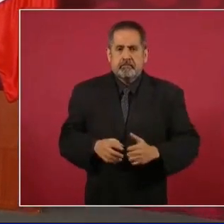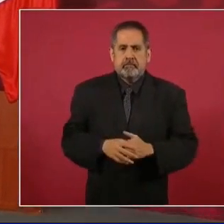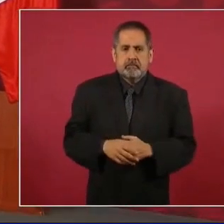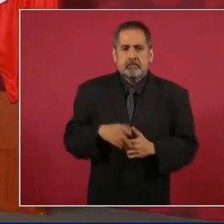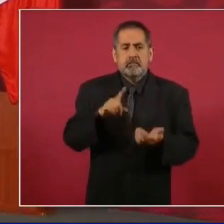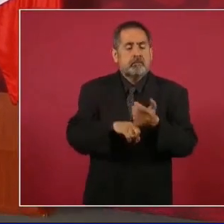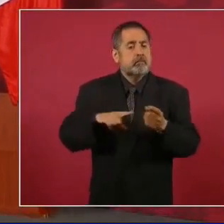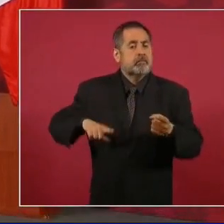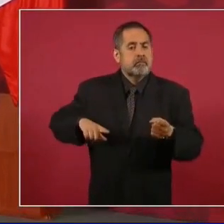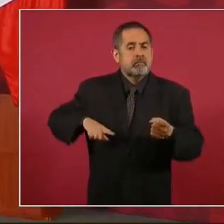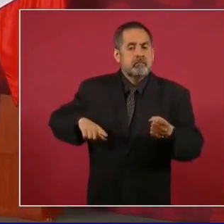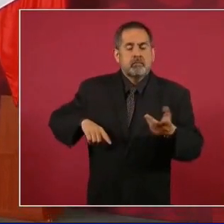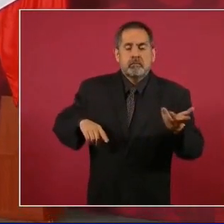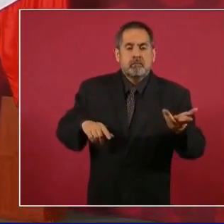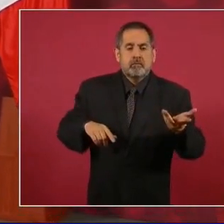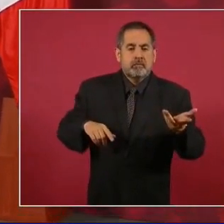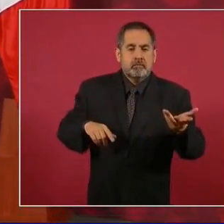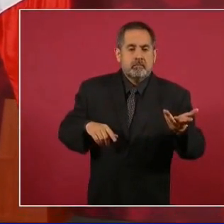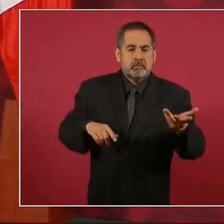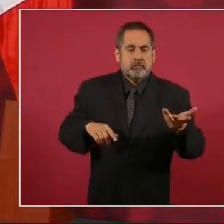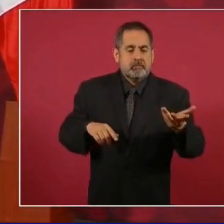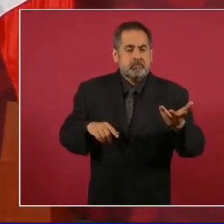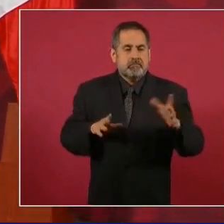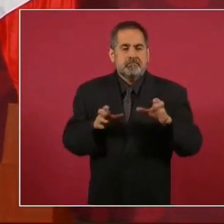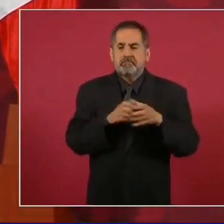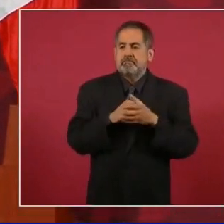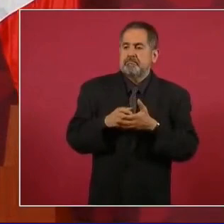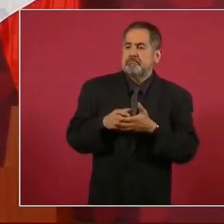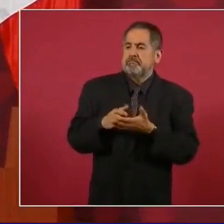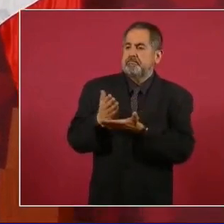era un gobierno sectario,